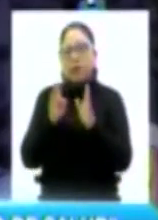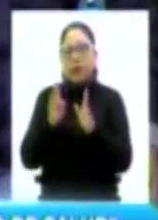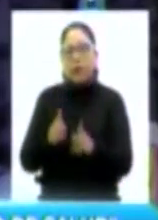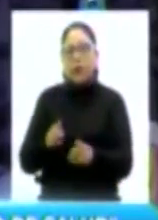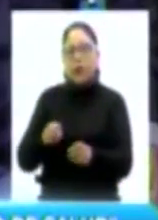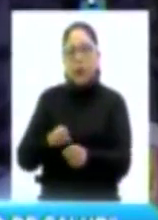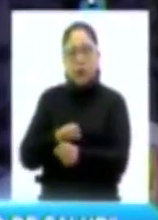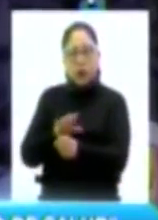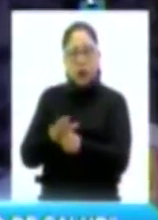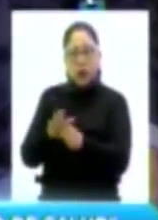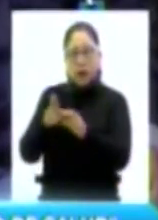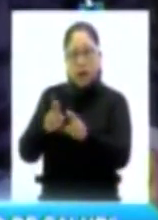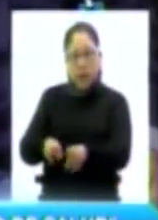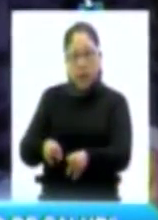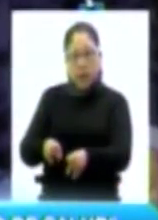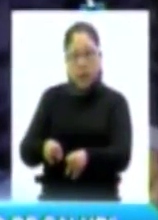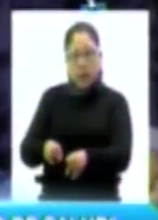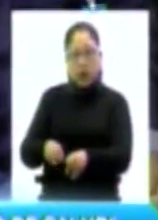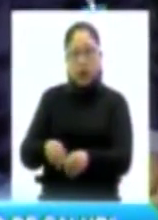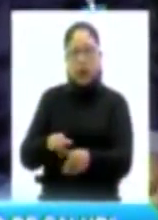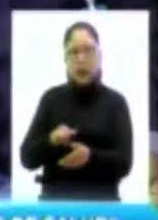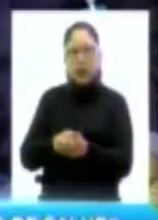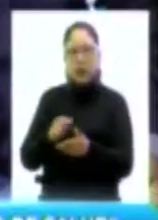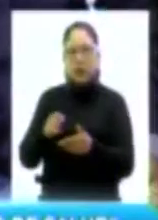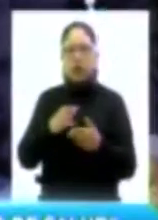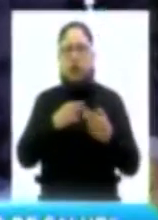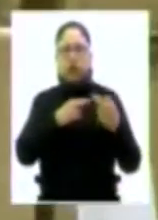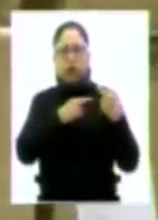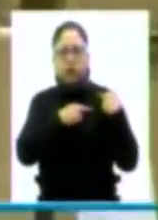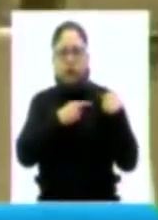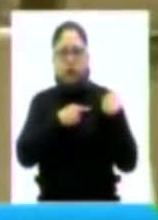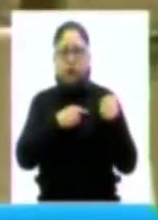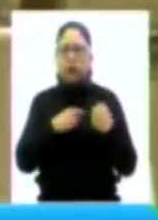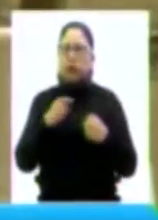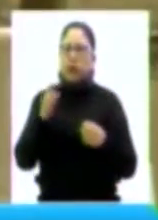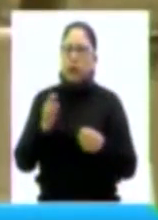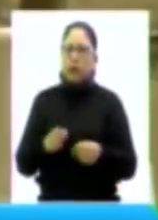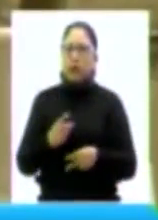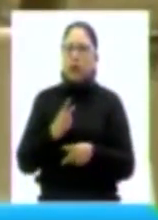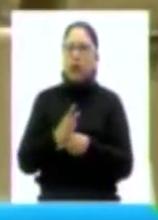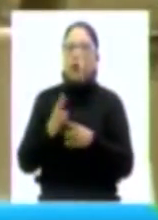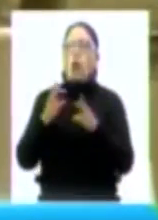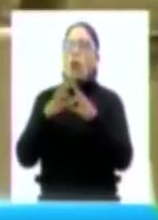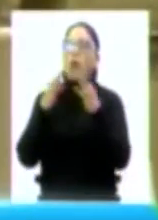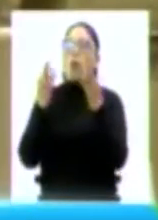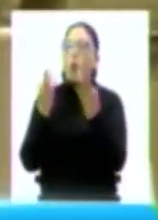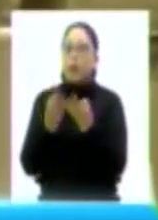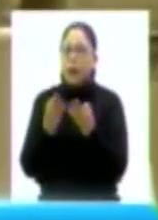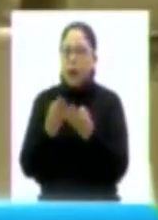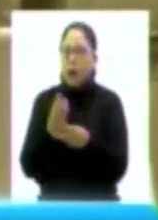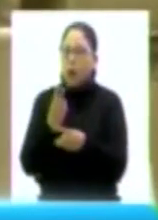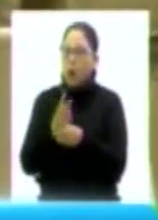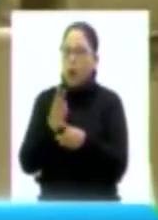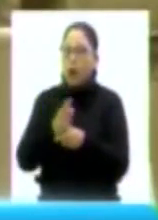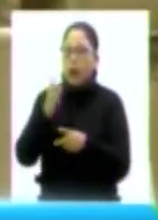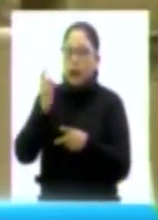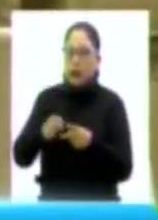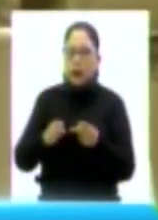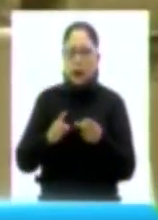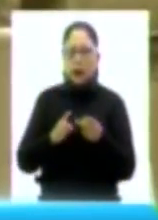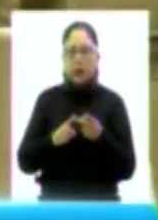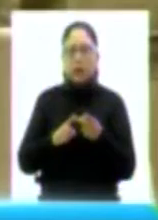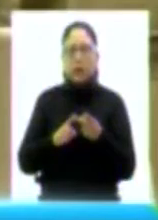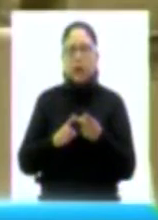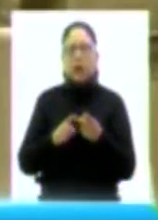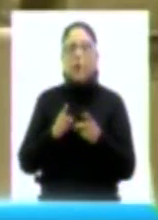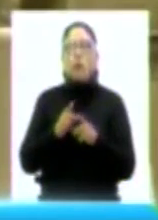el coronavirus, que responsablemente actúe, tanto con la familia como con el personal que rodea en